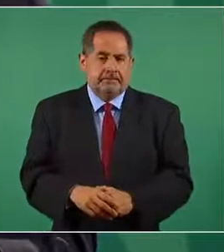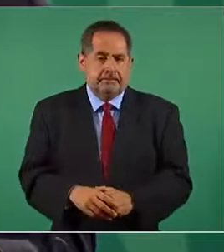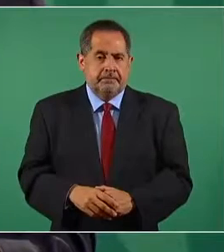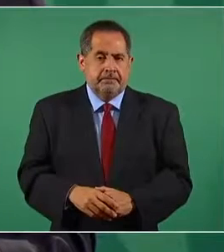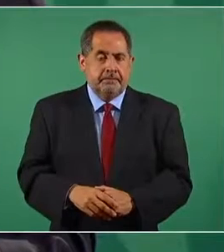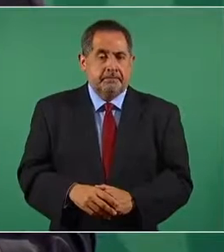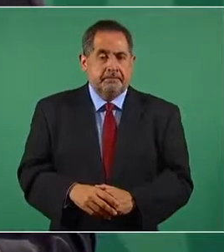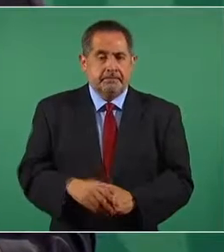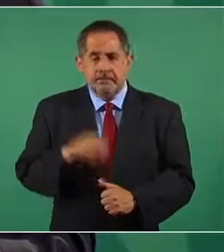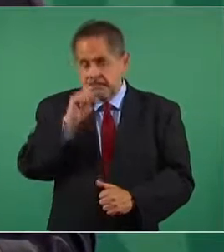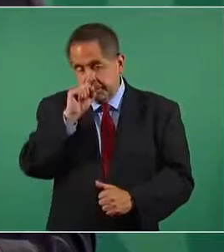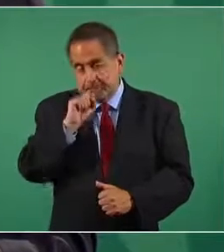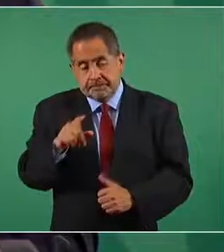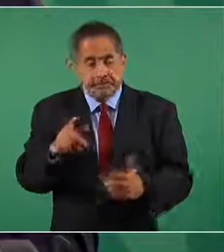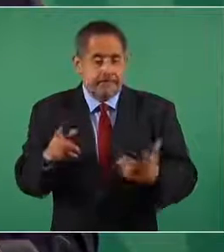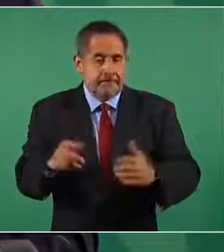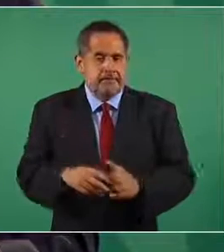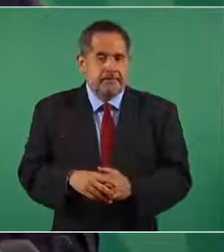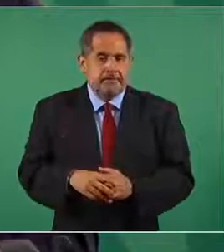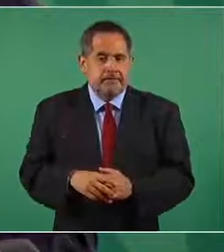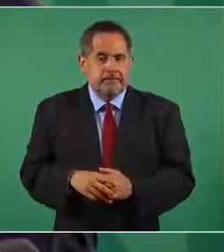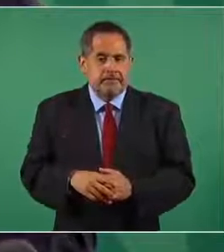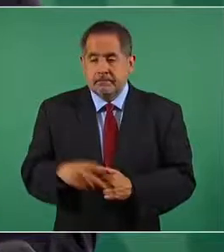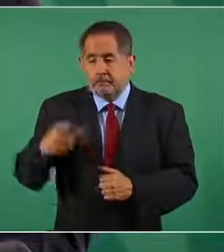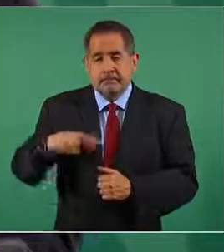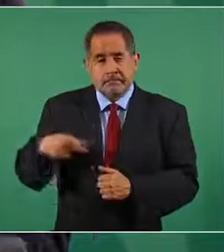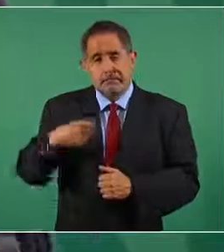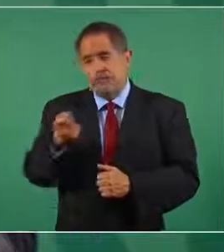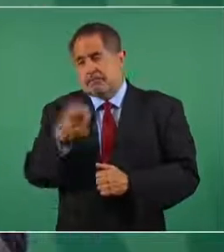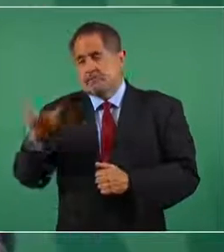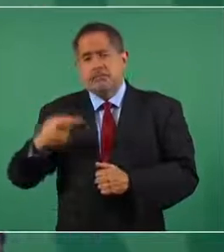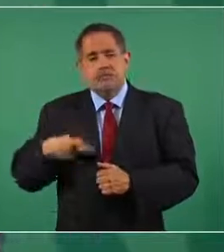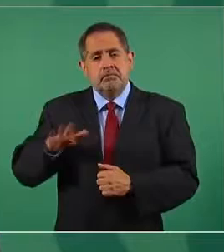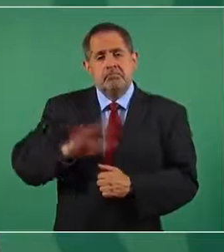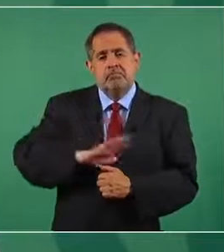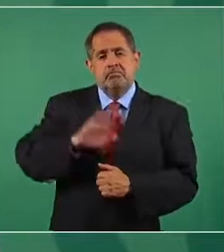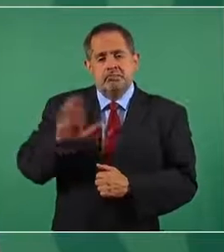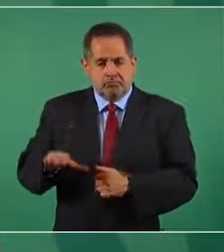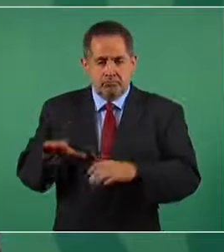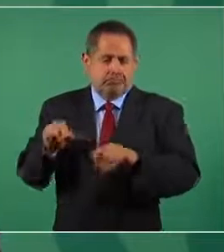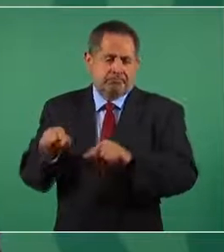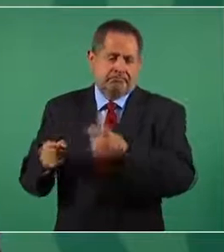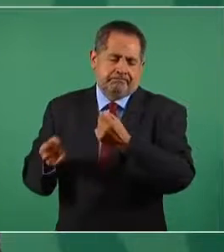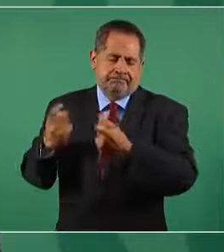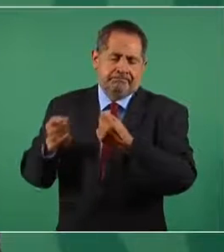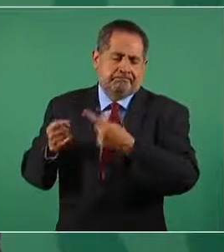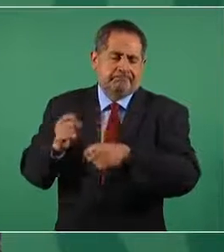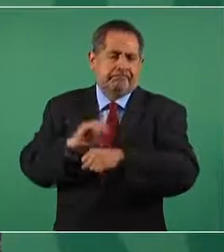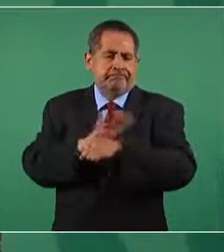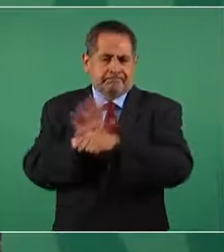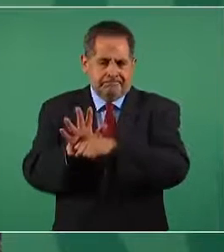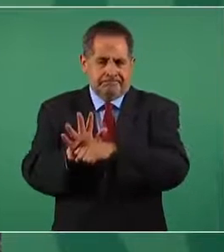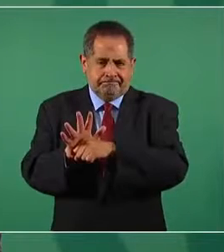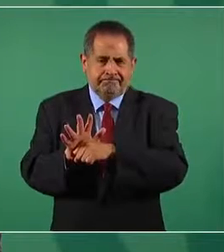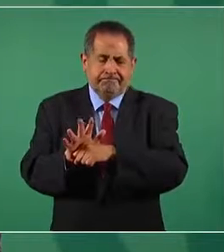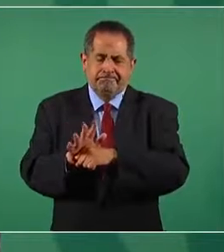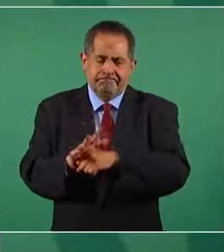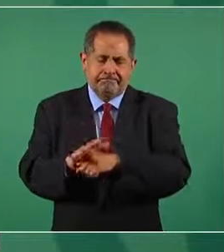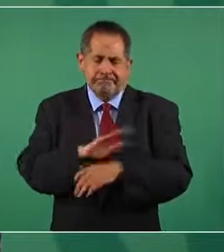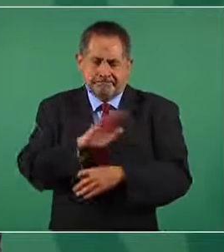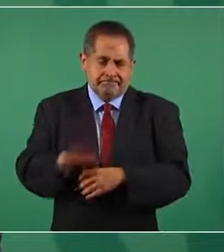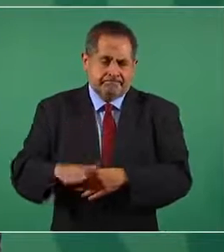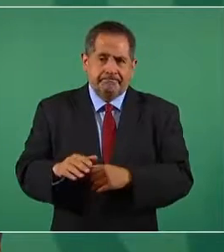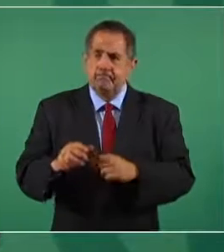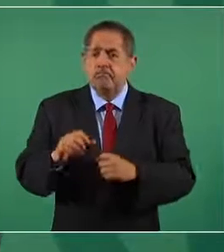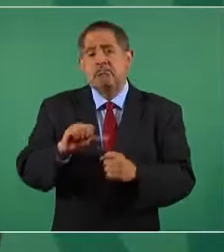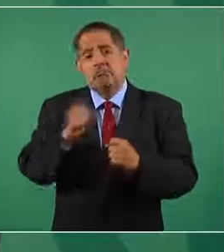además de los que fallecen lamentablemente por COVID, pues hay